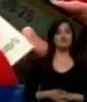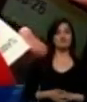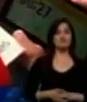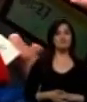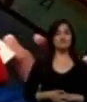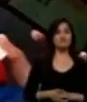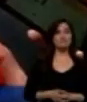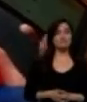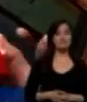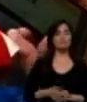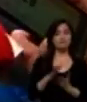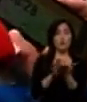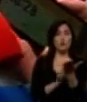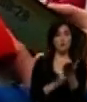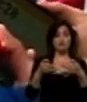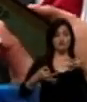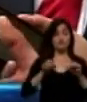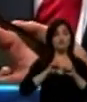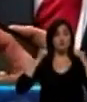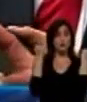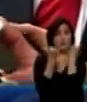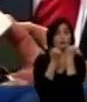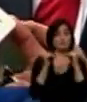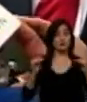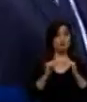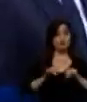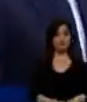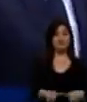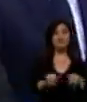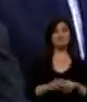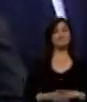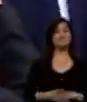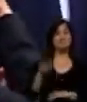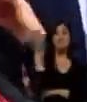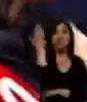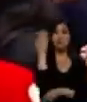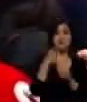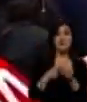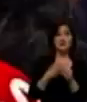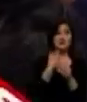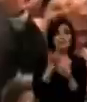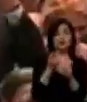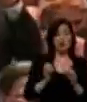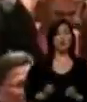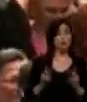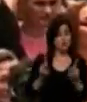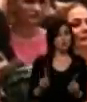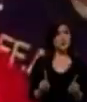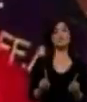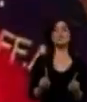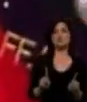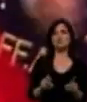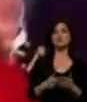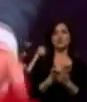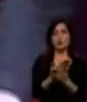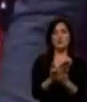previsible, pero creo que el proyecto de justicia social, de equidad, continúa. Para el alcalde de Quito, este giro abre puertas y podría significar un